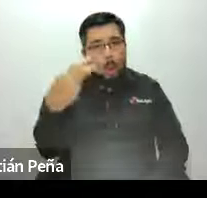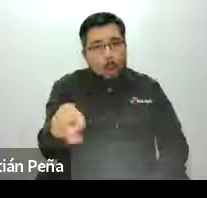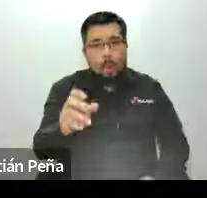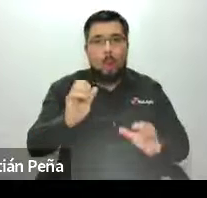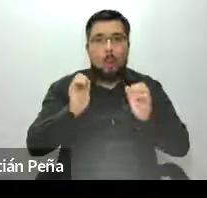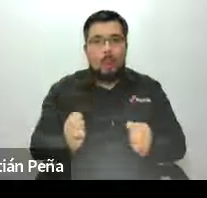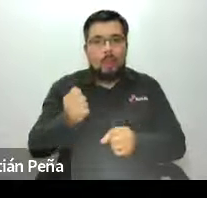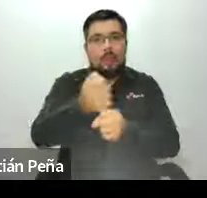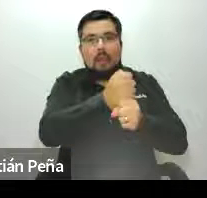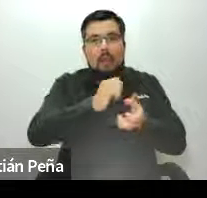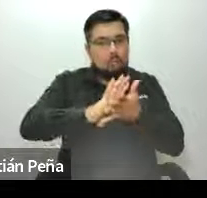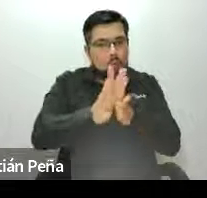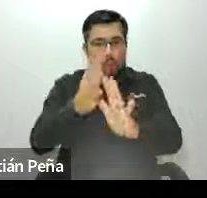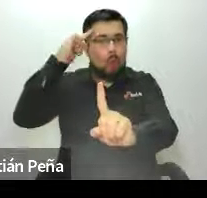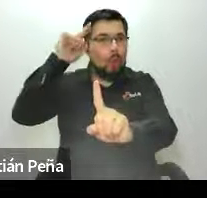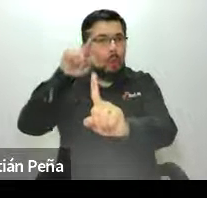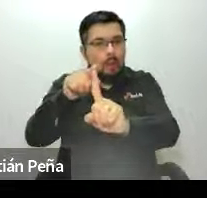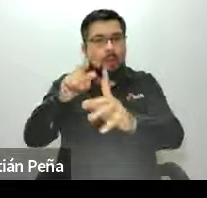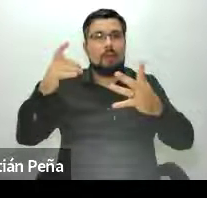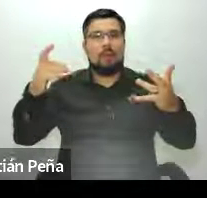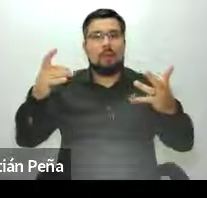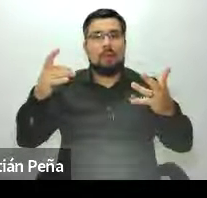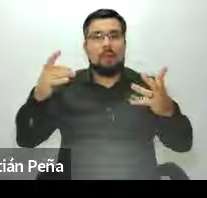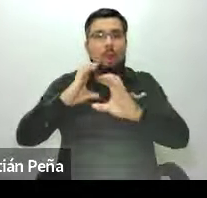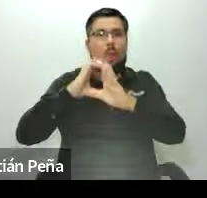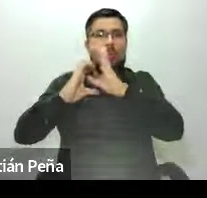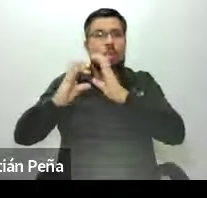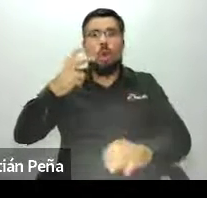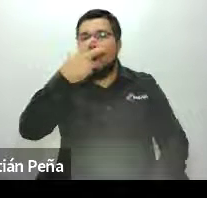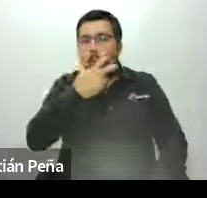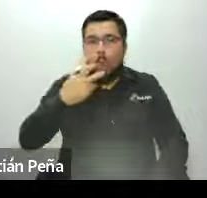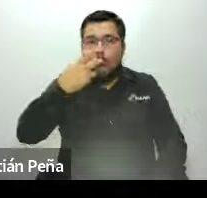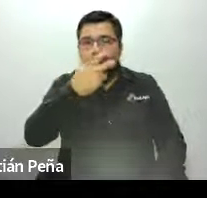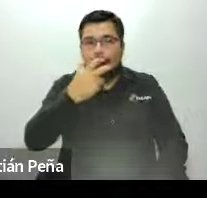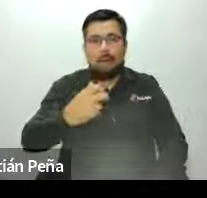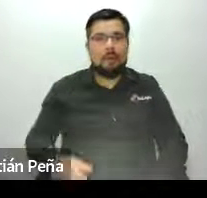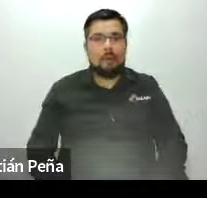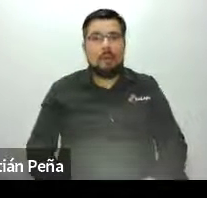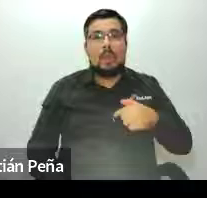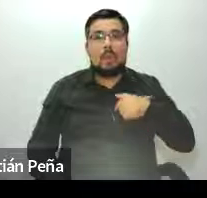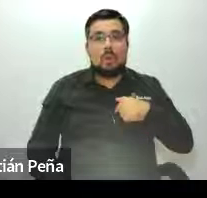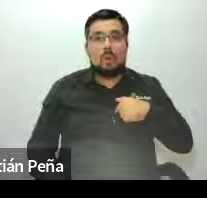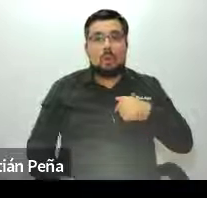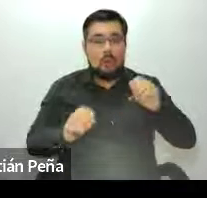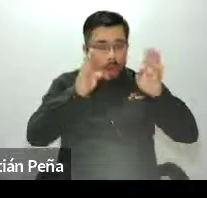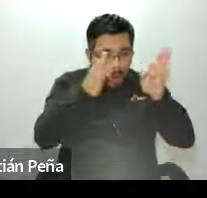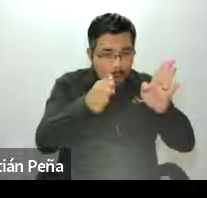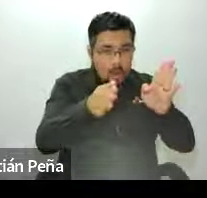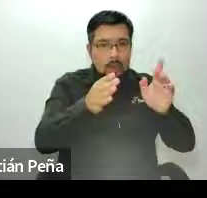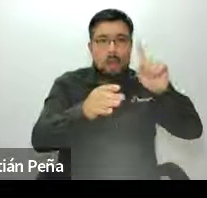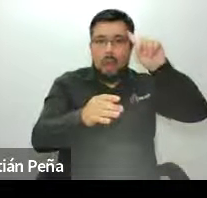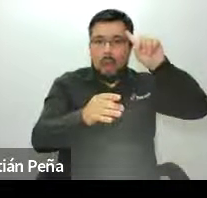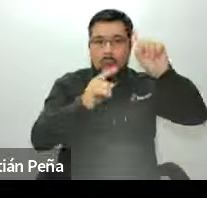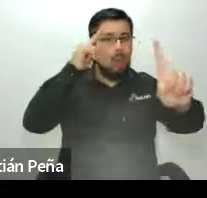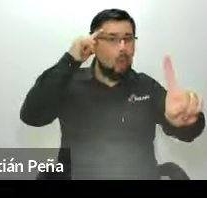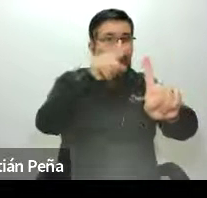comunicación oral, que son parte, ¿no es cierto?, del currículum y que no necesariamente entonces yo voy a tener que irme a los objetivos de primero básico con todos los, ¿me